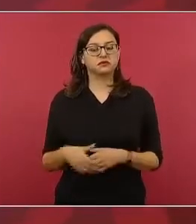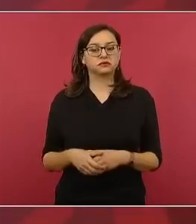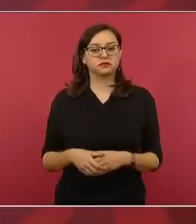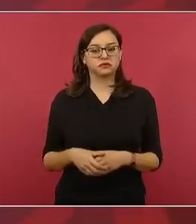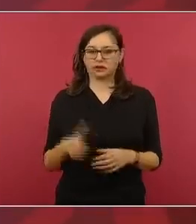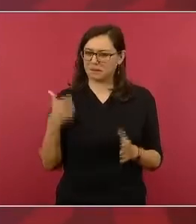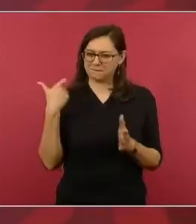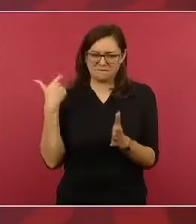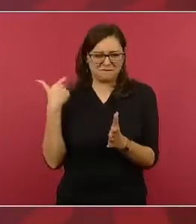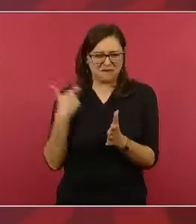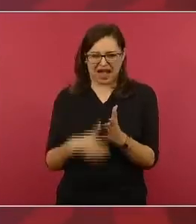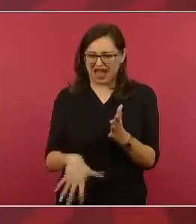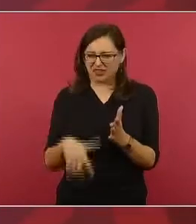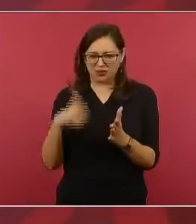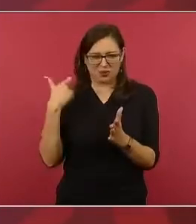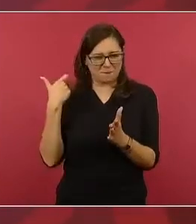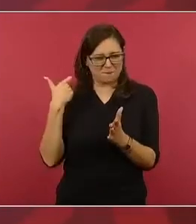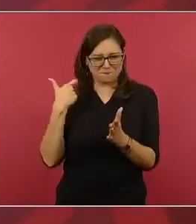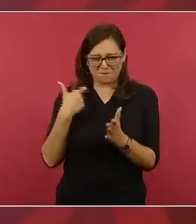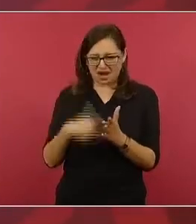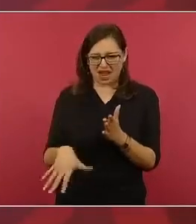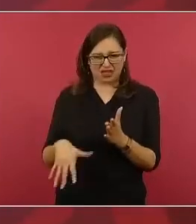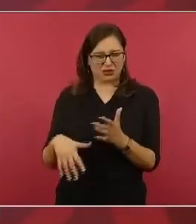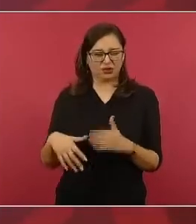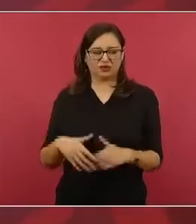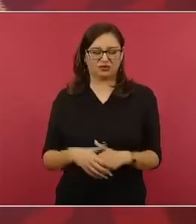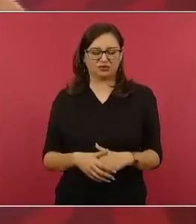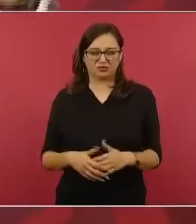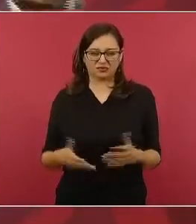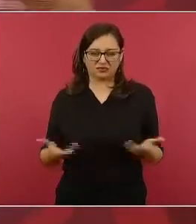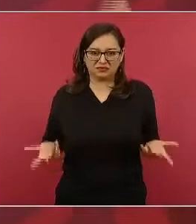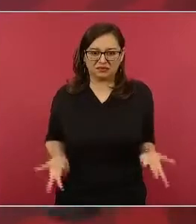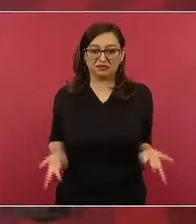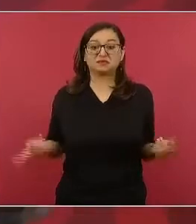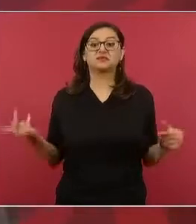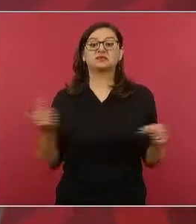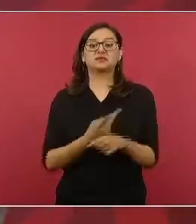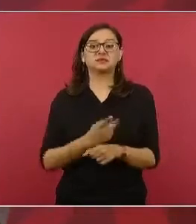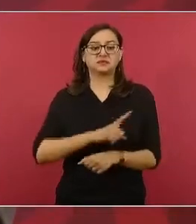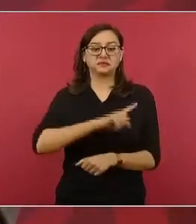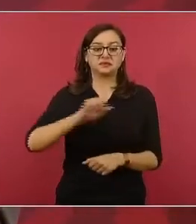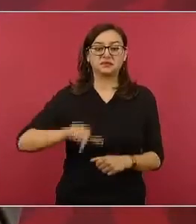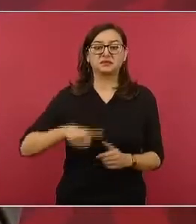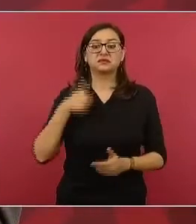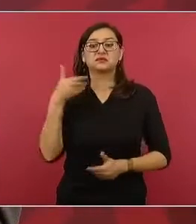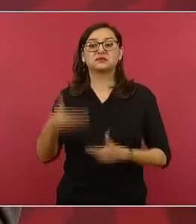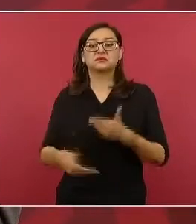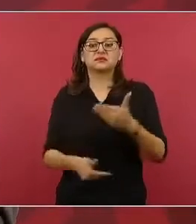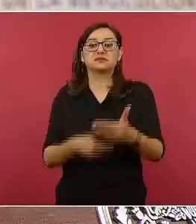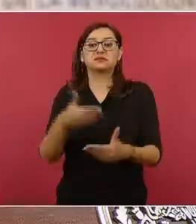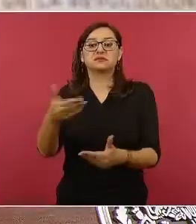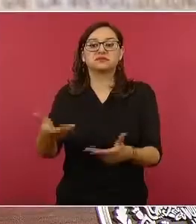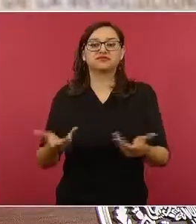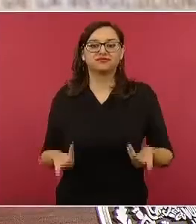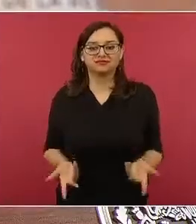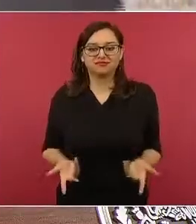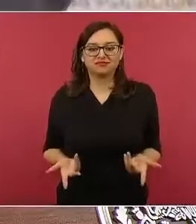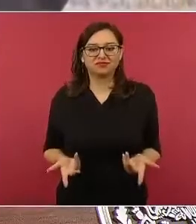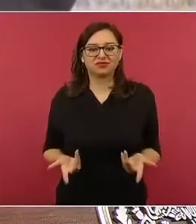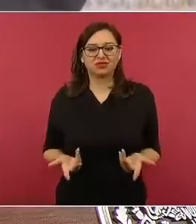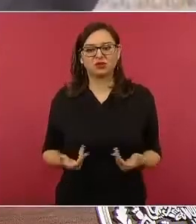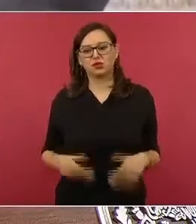a precios bajos. ¿Qué produjo esto? Pues una